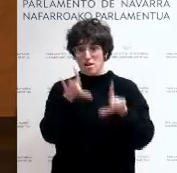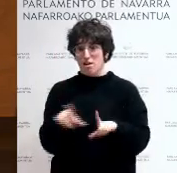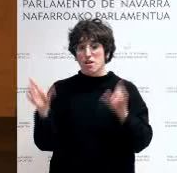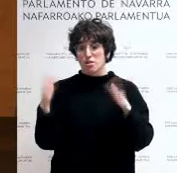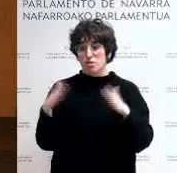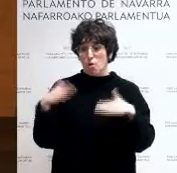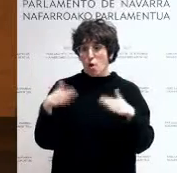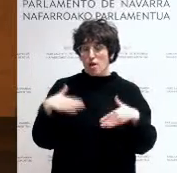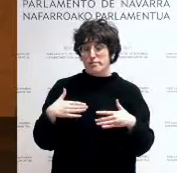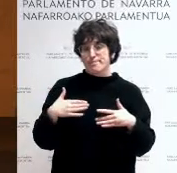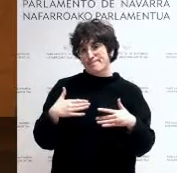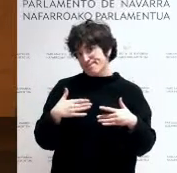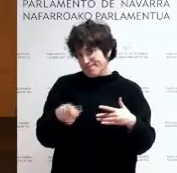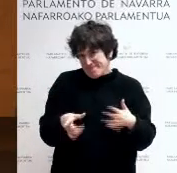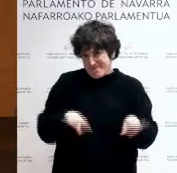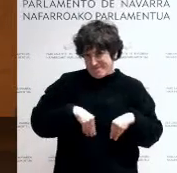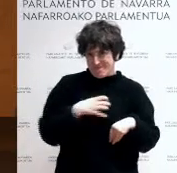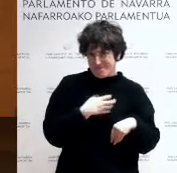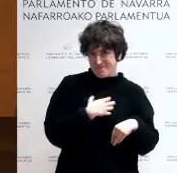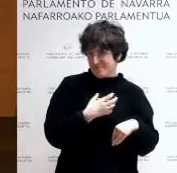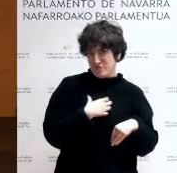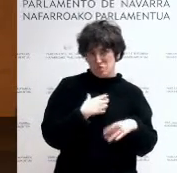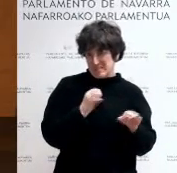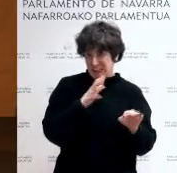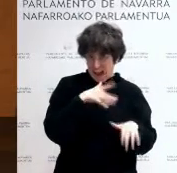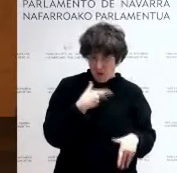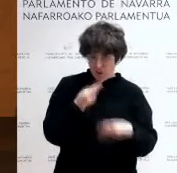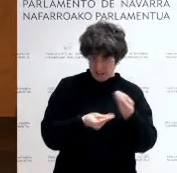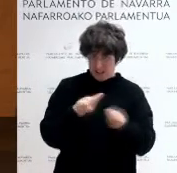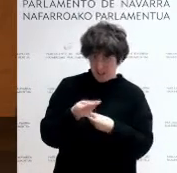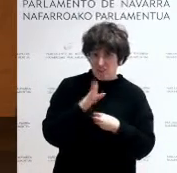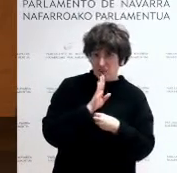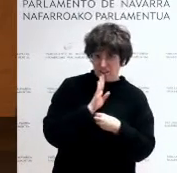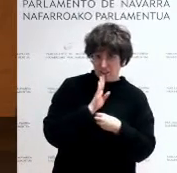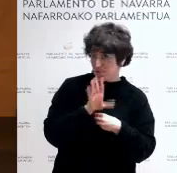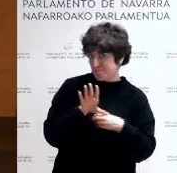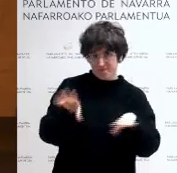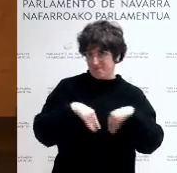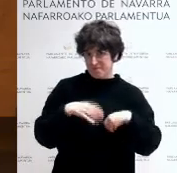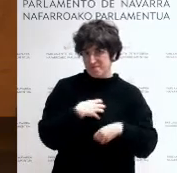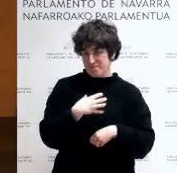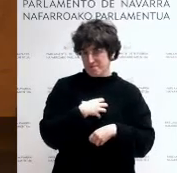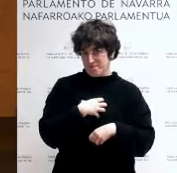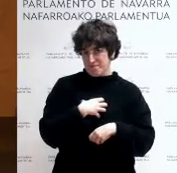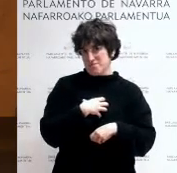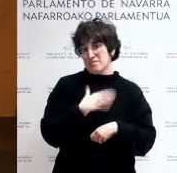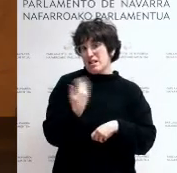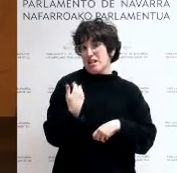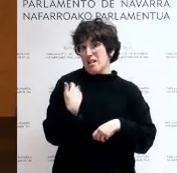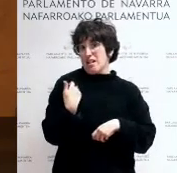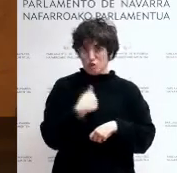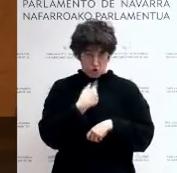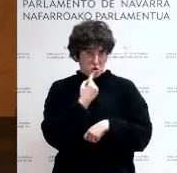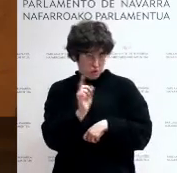soluciones aceptables, son las soluciones que se están poniendo en marcha actualmente y no son aceptables. No hace mucho, y no lo voy a decir yo, lo decía